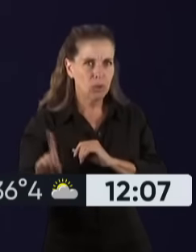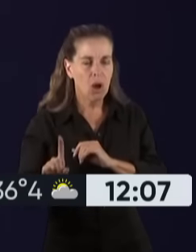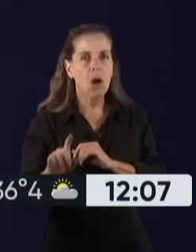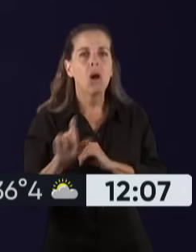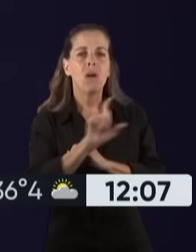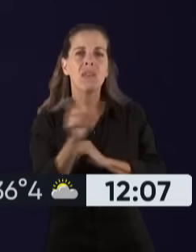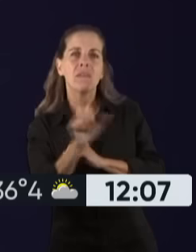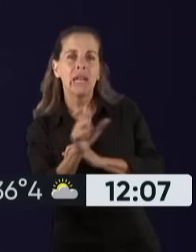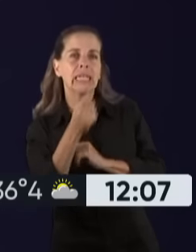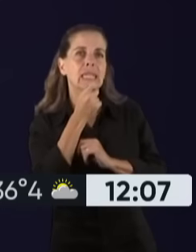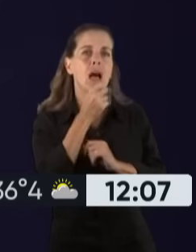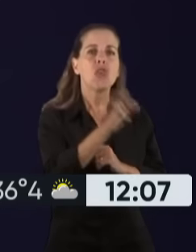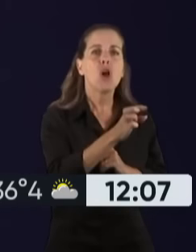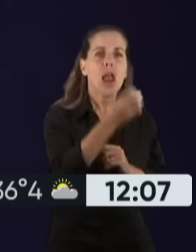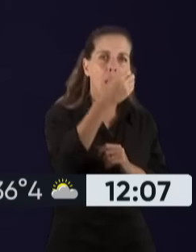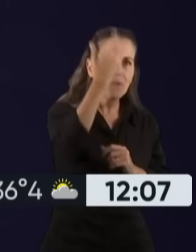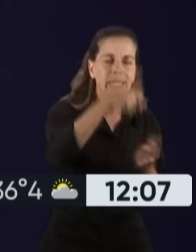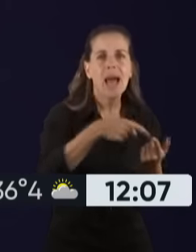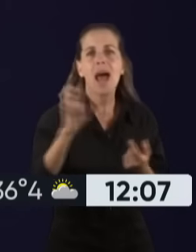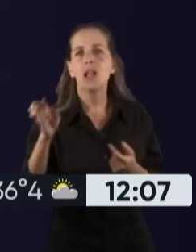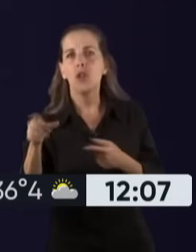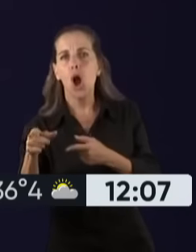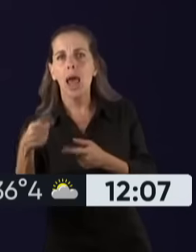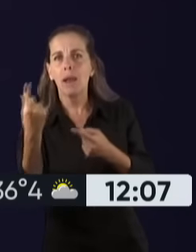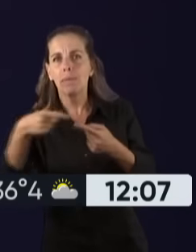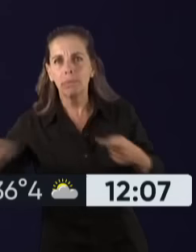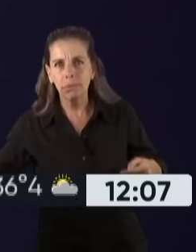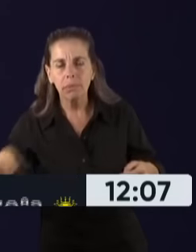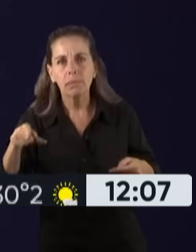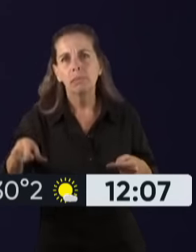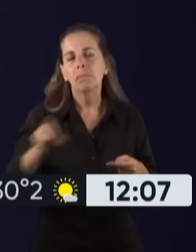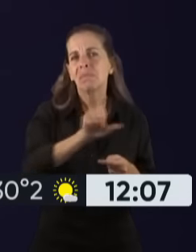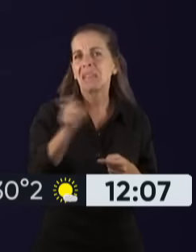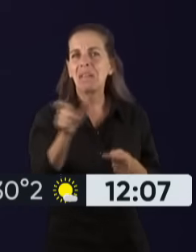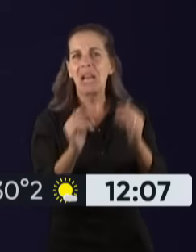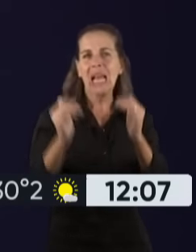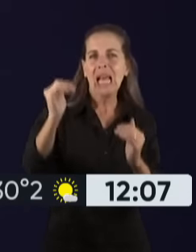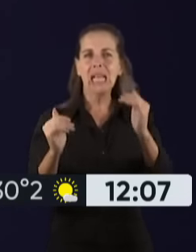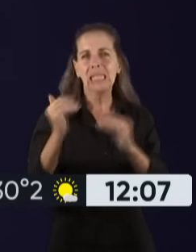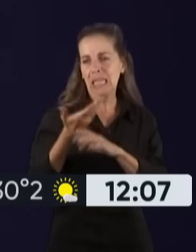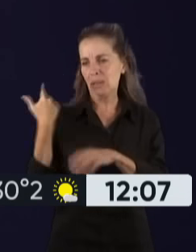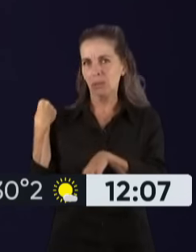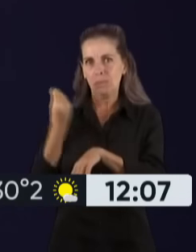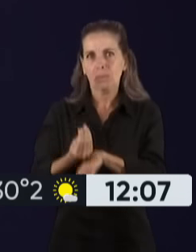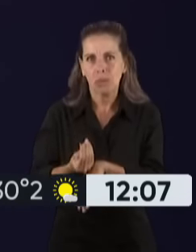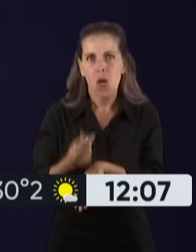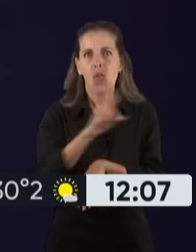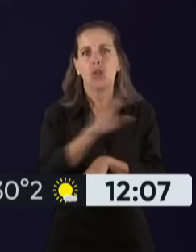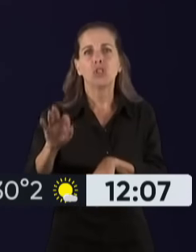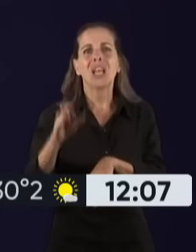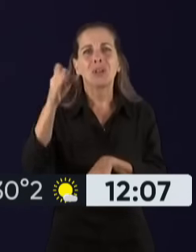brecha entre el oficial y los dólares financieros cuando sumimos eraa del 200 hoy es